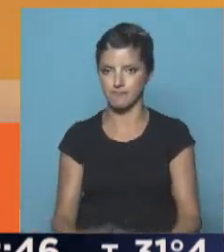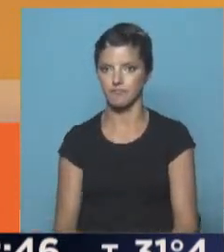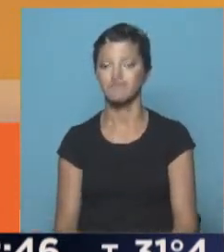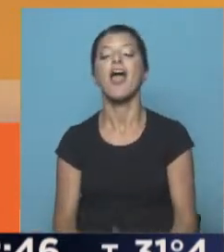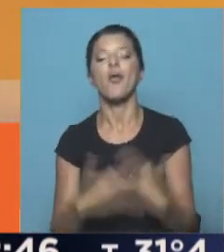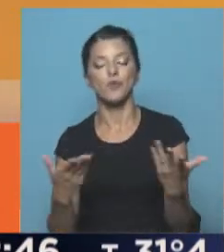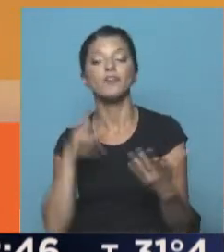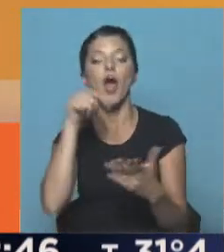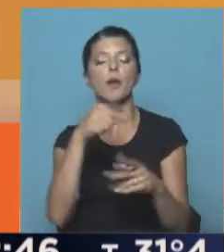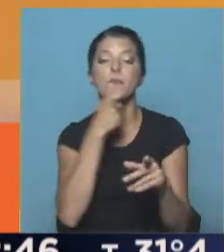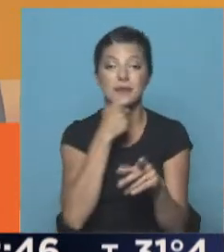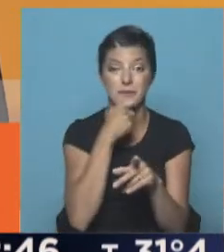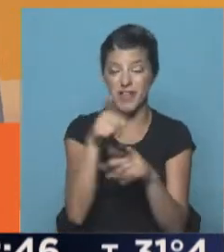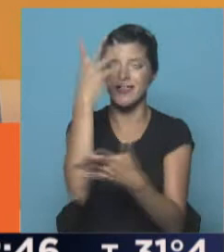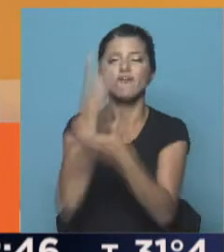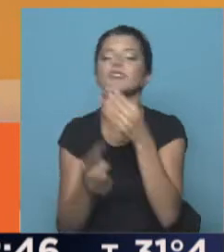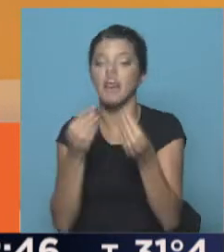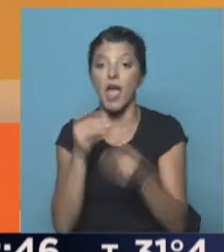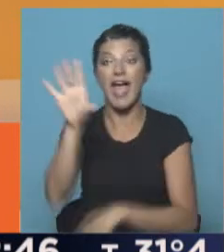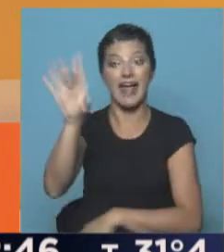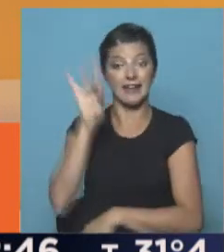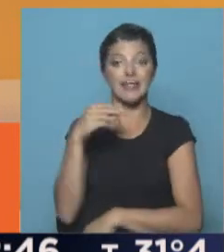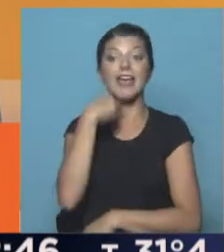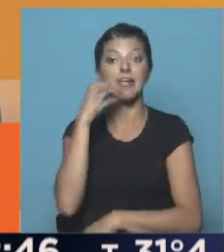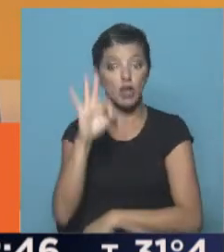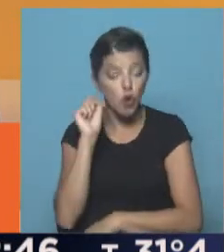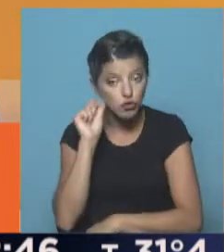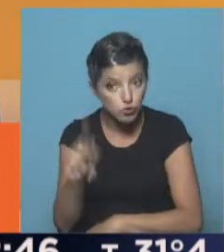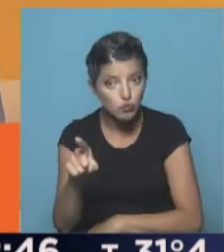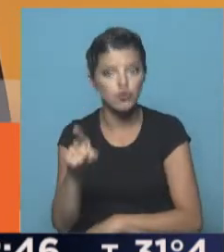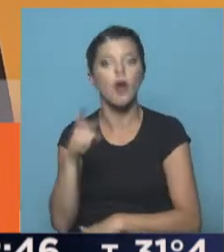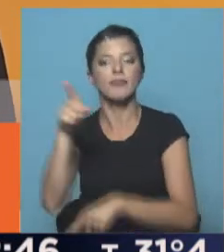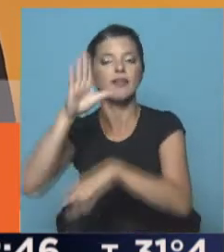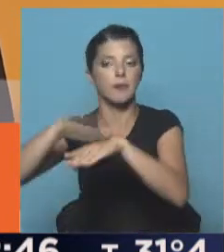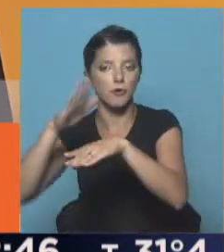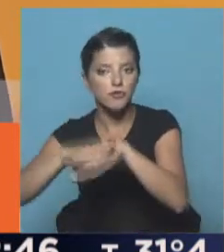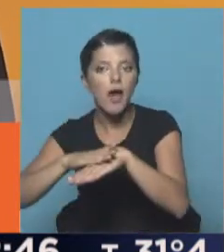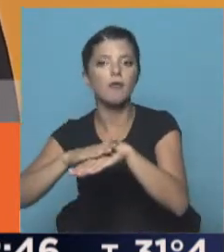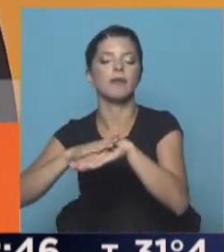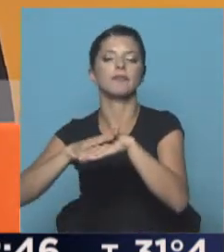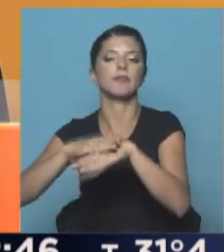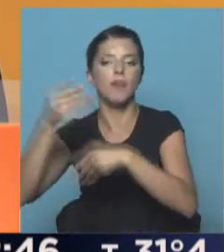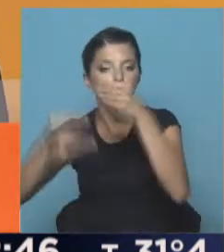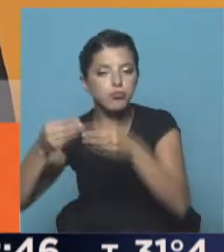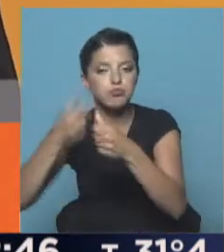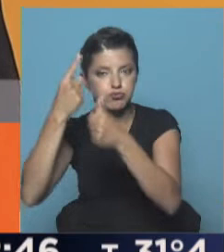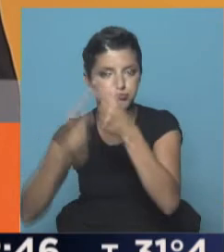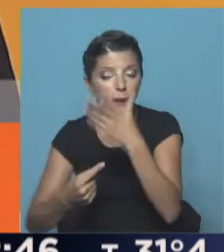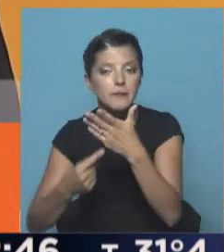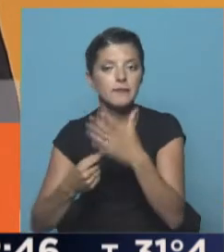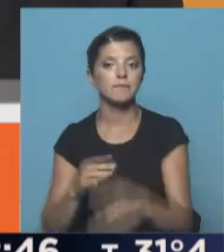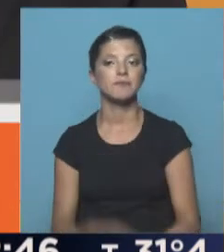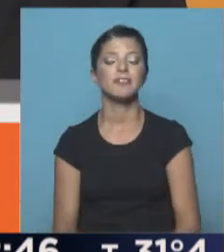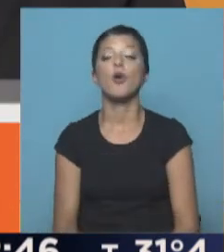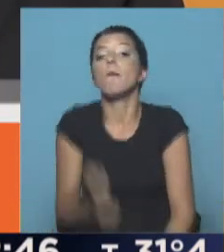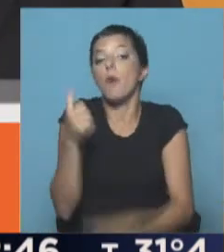familia y sobre todo al hijo en el medio de una operación inmobiliaria y demás bueno evidentemente por rodearse con pocos